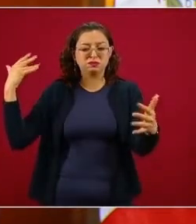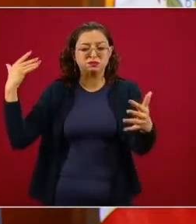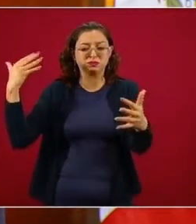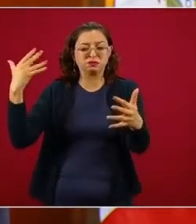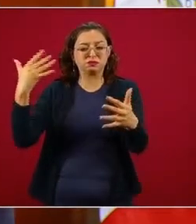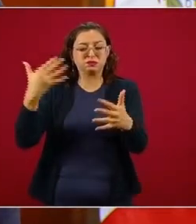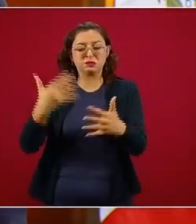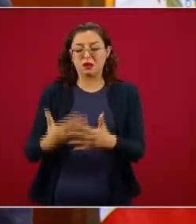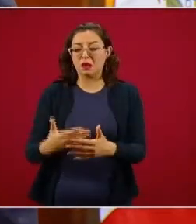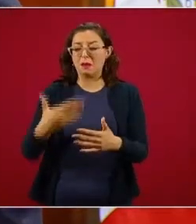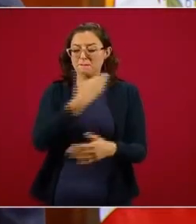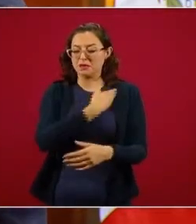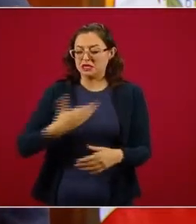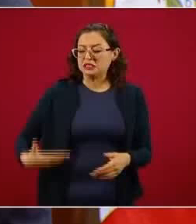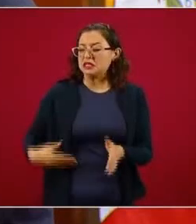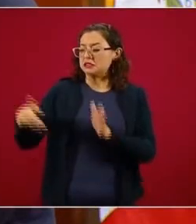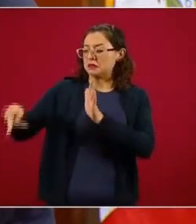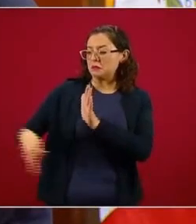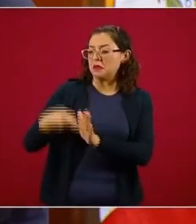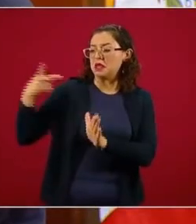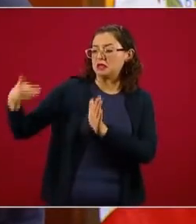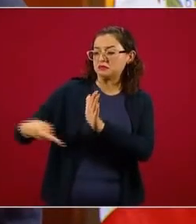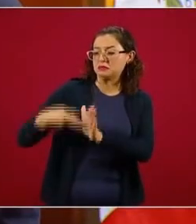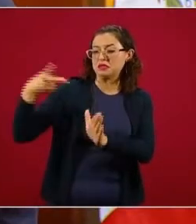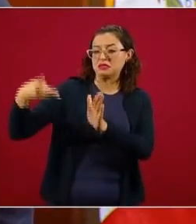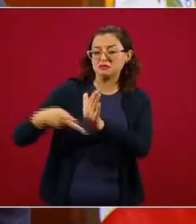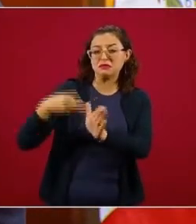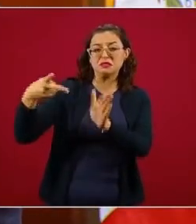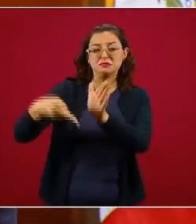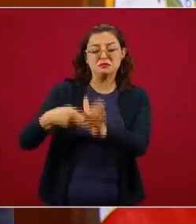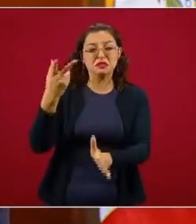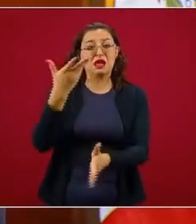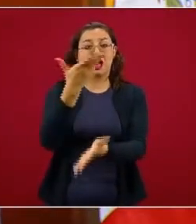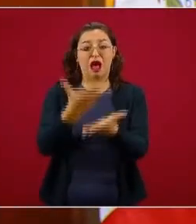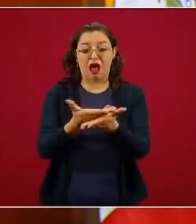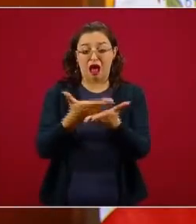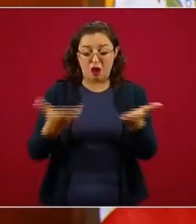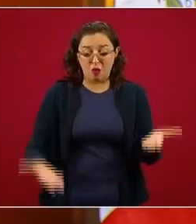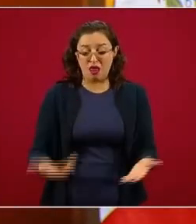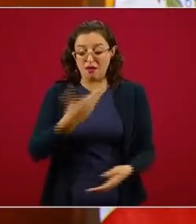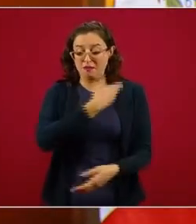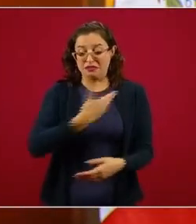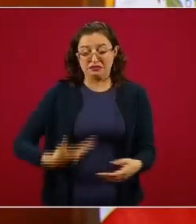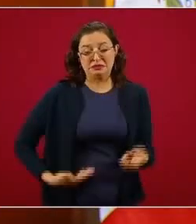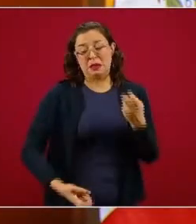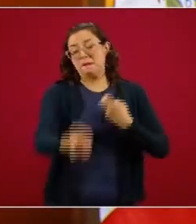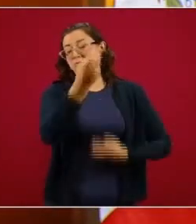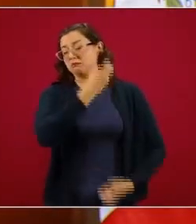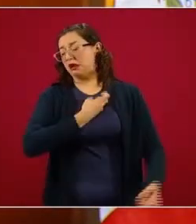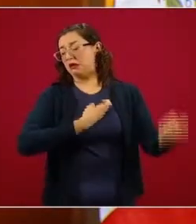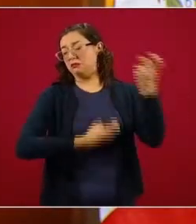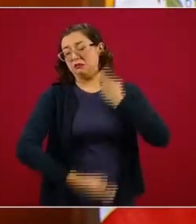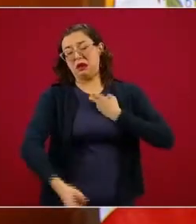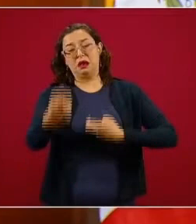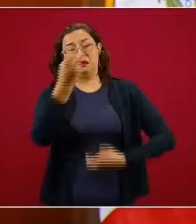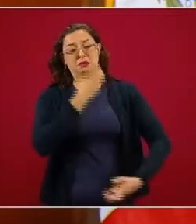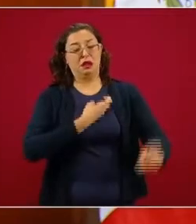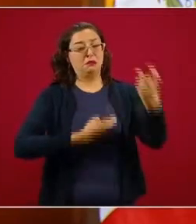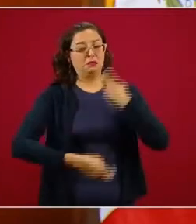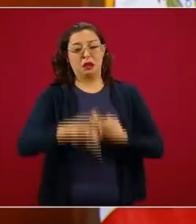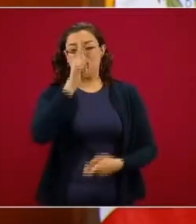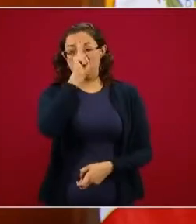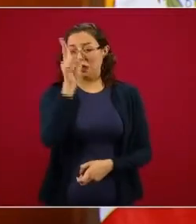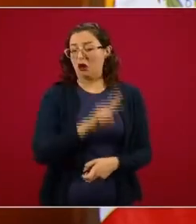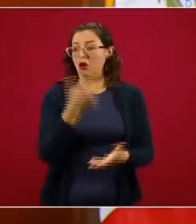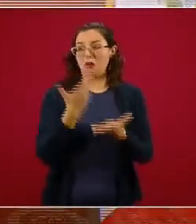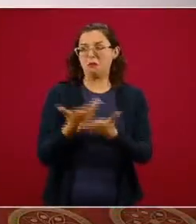un presidente de la República y la respuesta ha sido la tolerancia y la